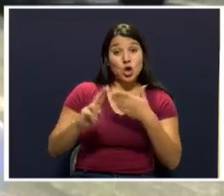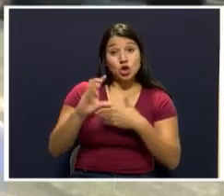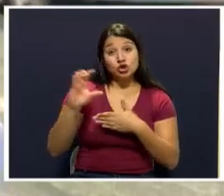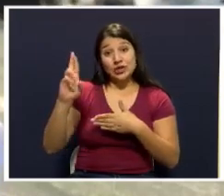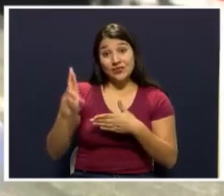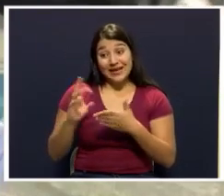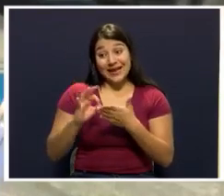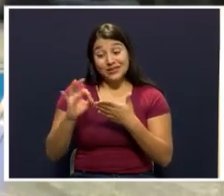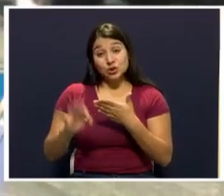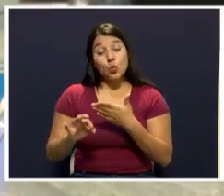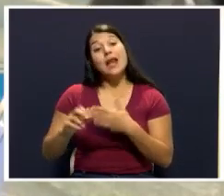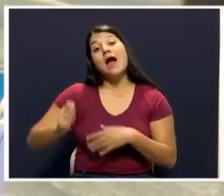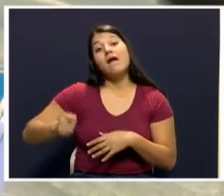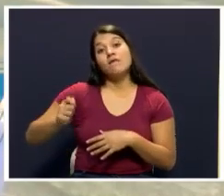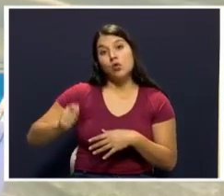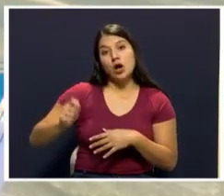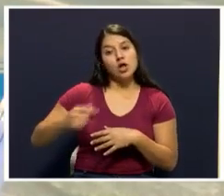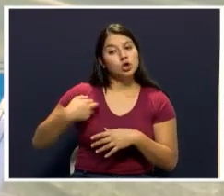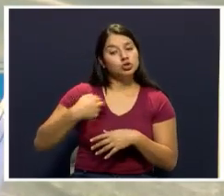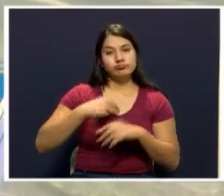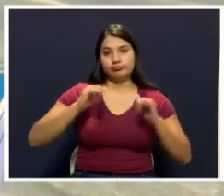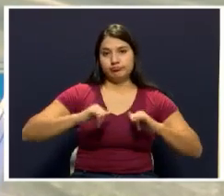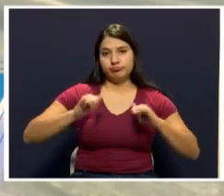superiores, se van a mantener 24/7.